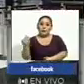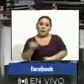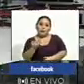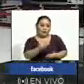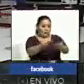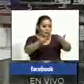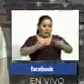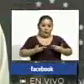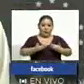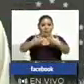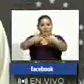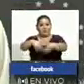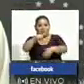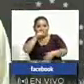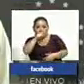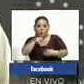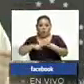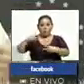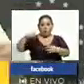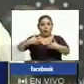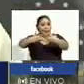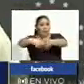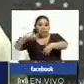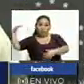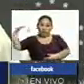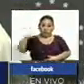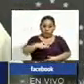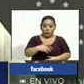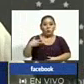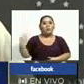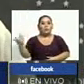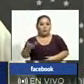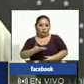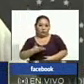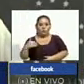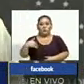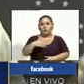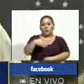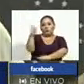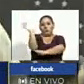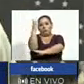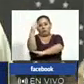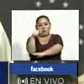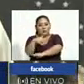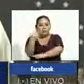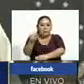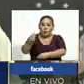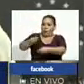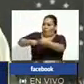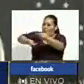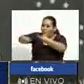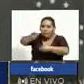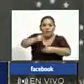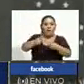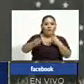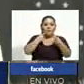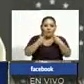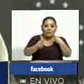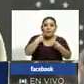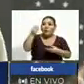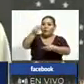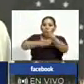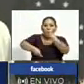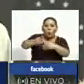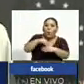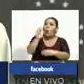privado, de aerolíneas. Obviamente nosotros como Cancillería tenemos que hacer negociaciones y ver cómo están las regulaciones